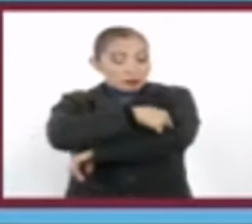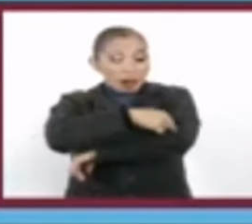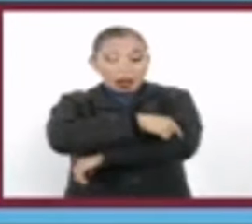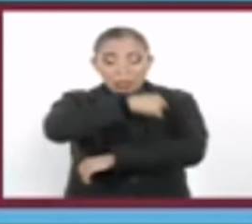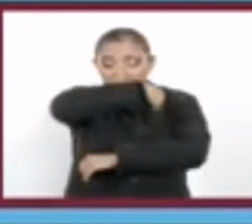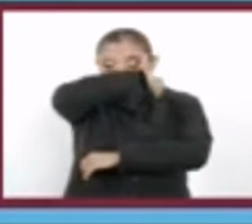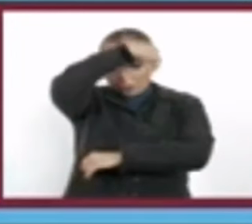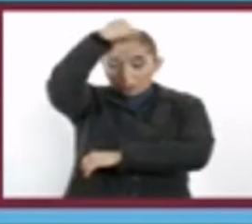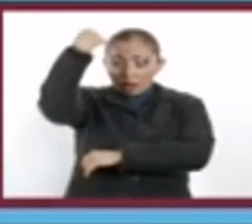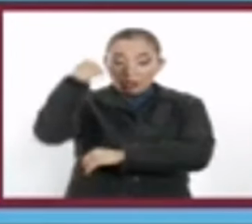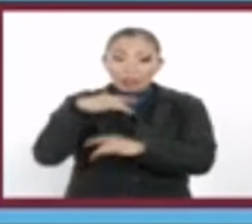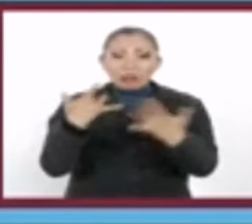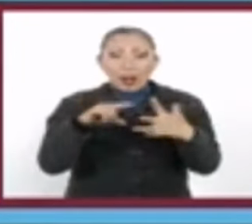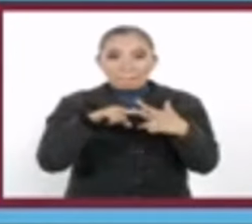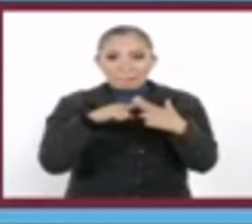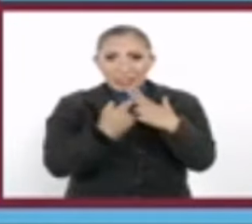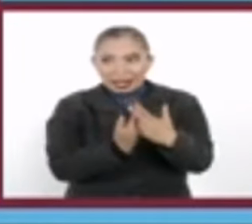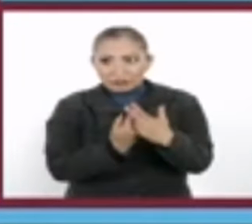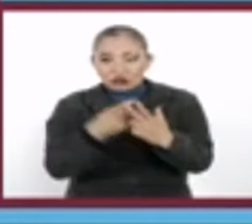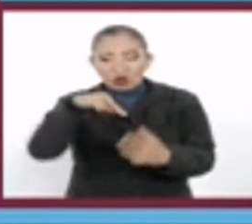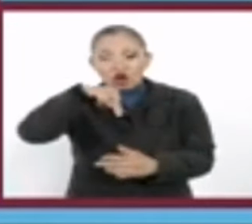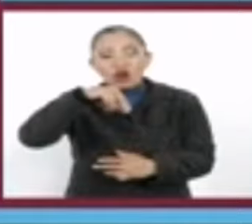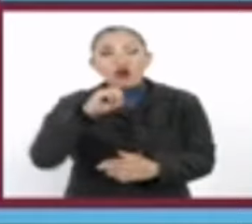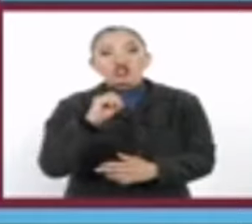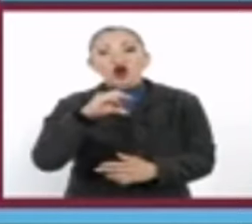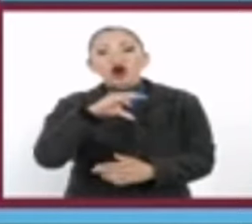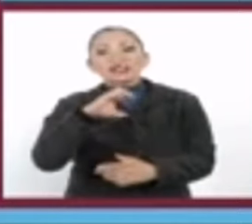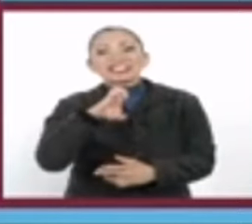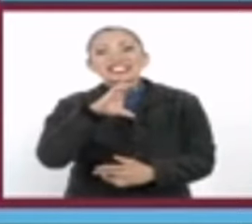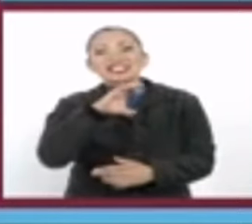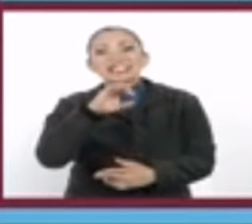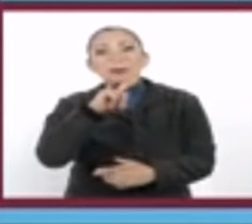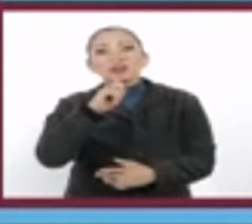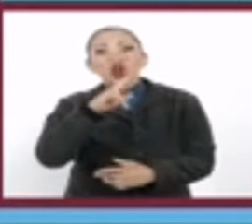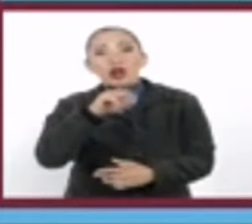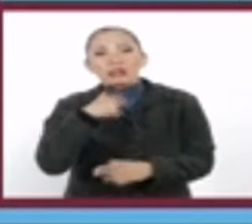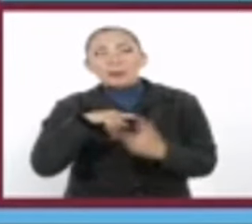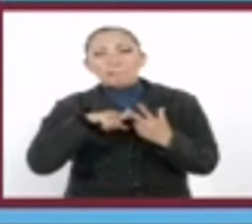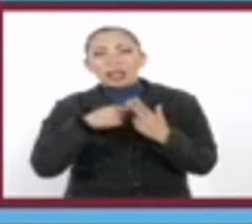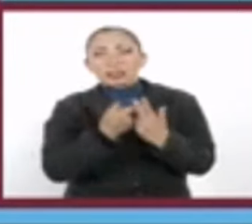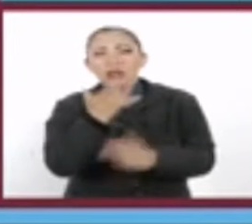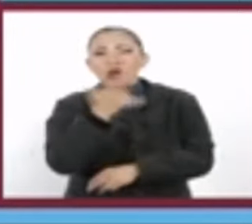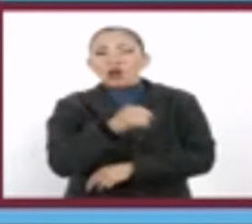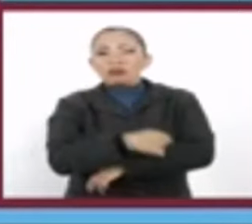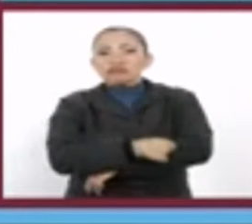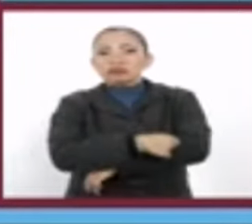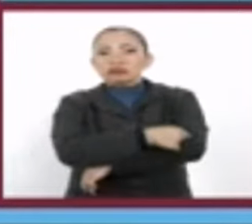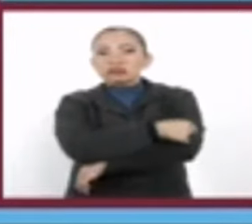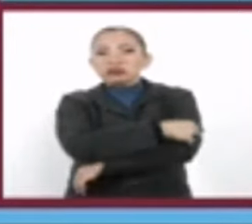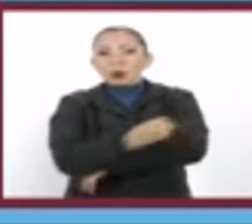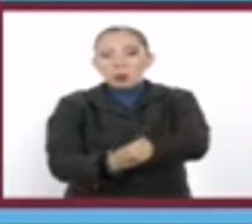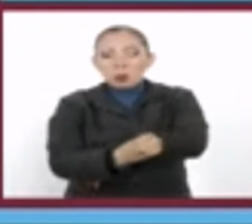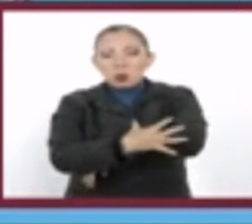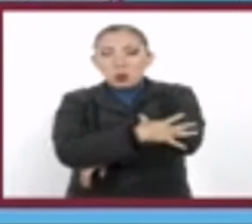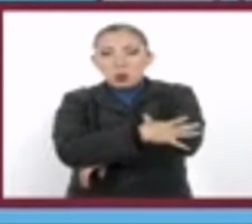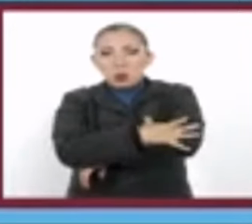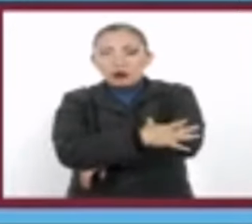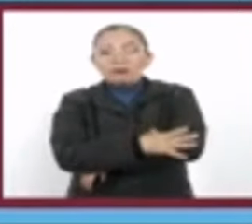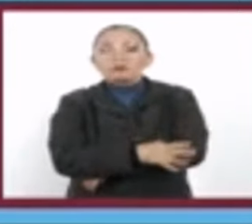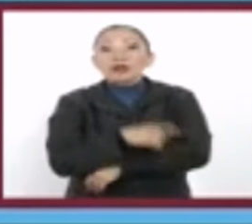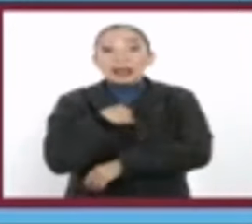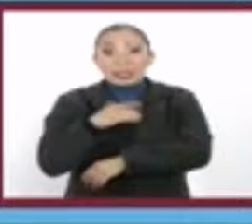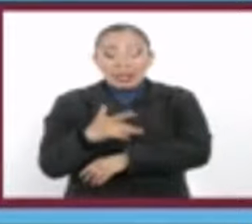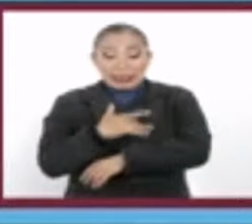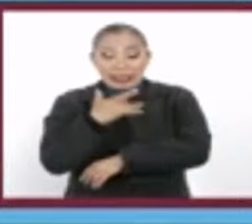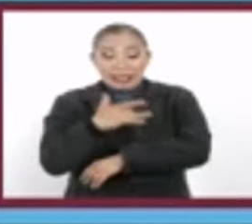la generación del dolor inicia en los nociceptores, que captan la sensación de dolor a través de diferentes estímulos.